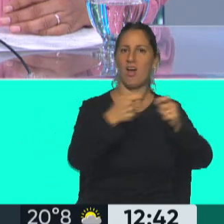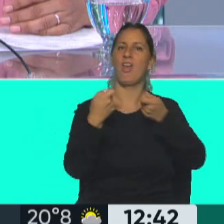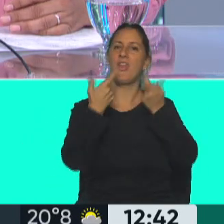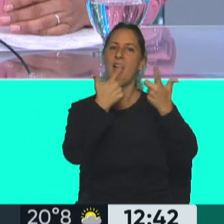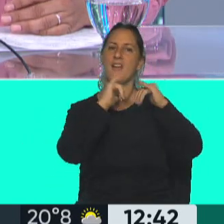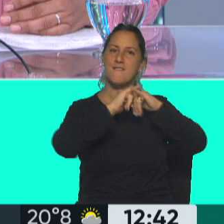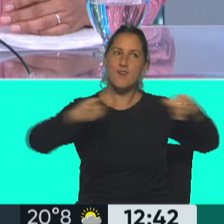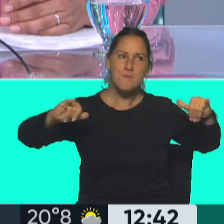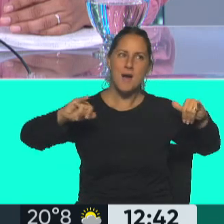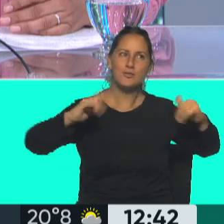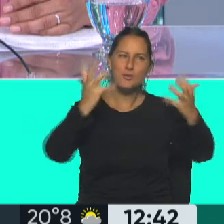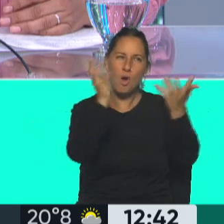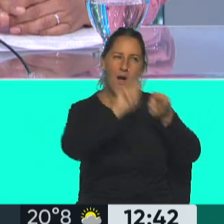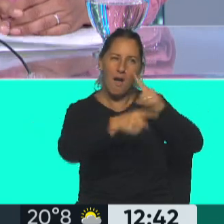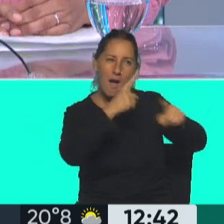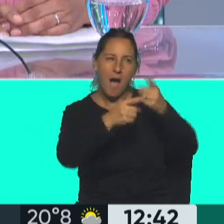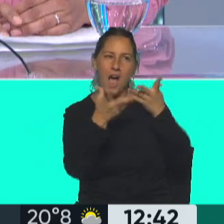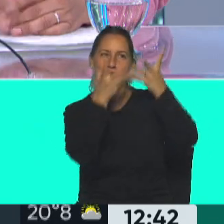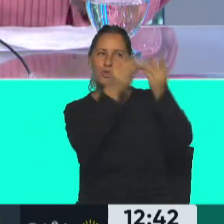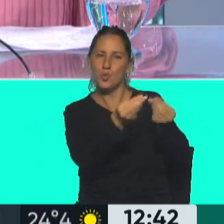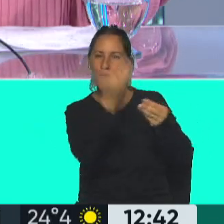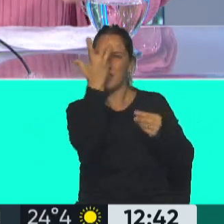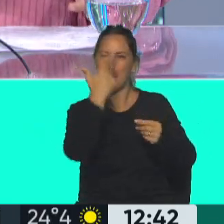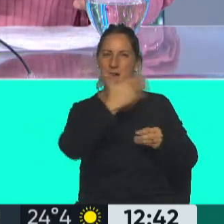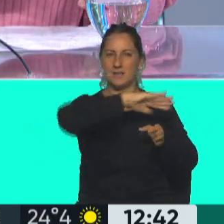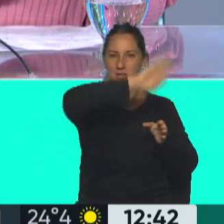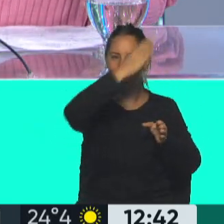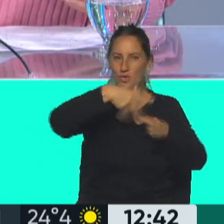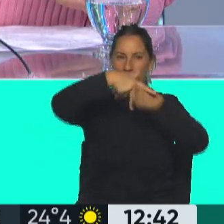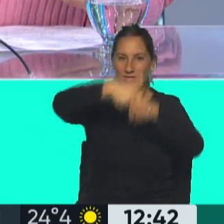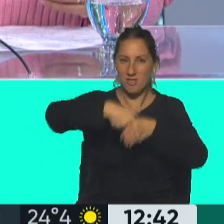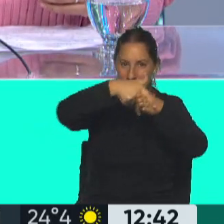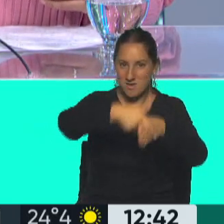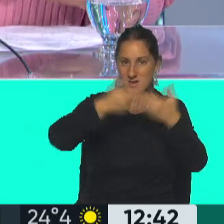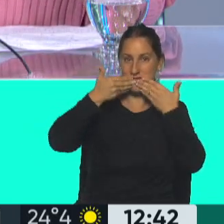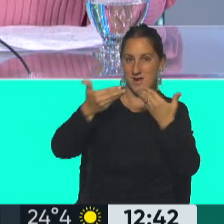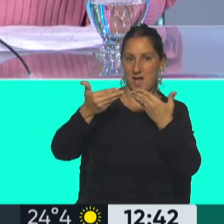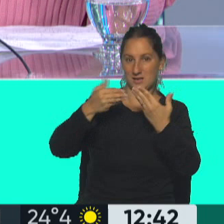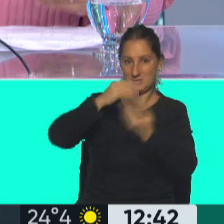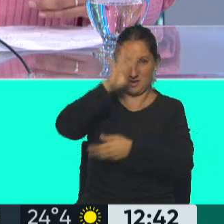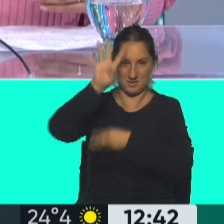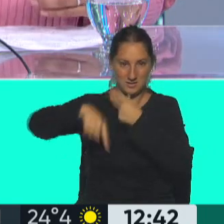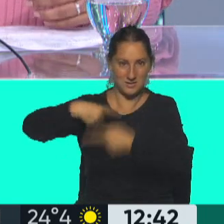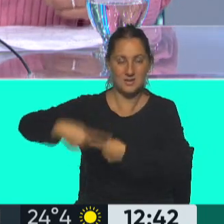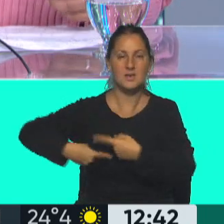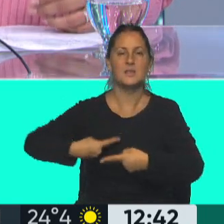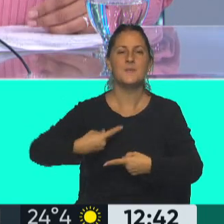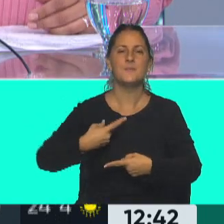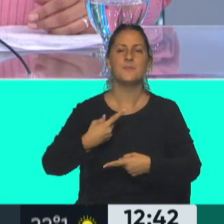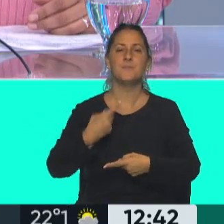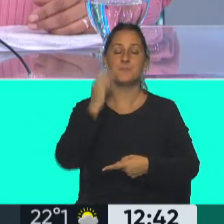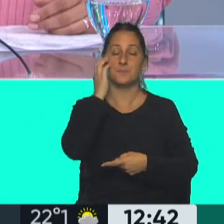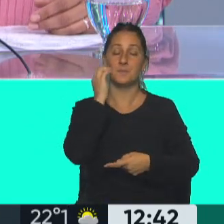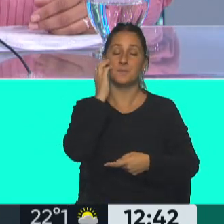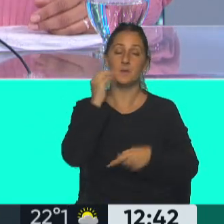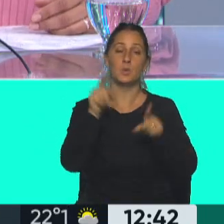la logística para cruzar los Andes O sea que hoy por hoy que estamos viviendo conocimiento de parte por ejemplo de